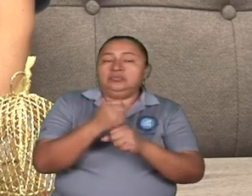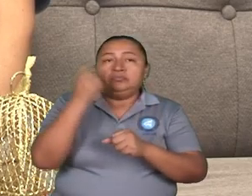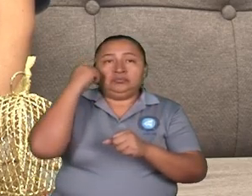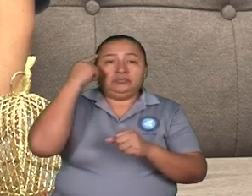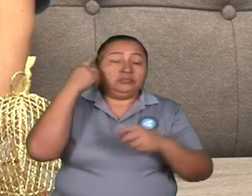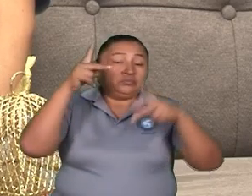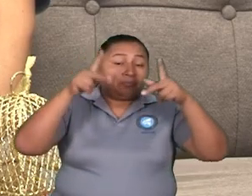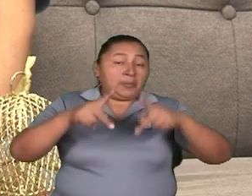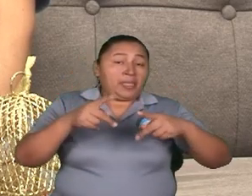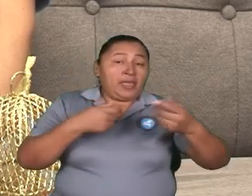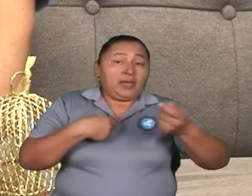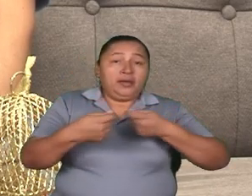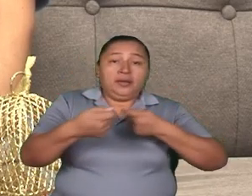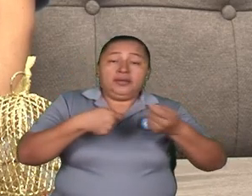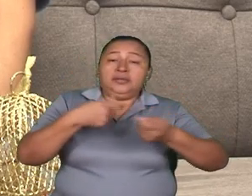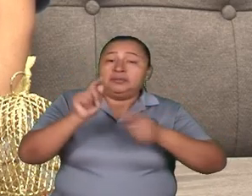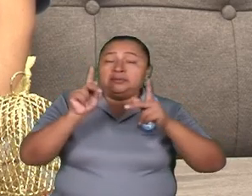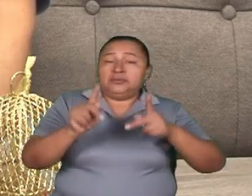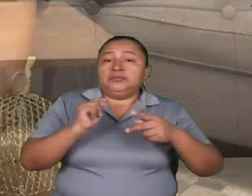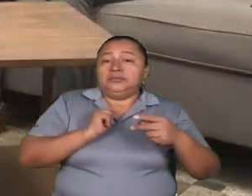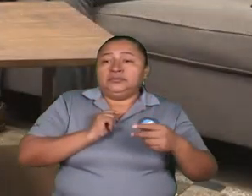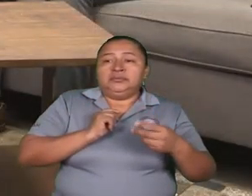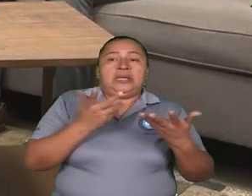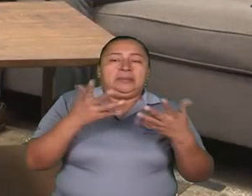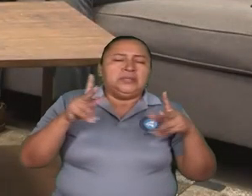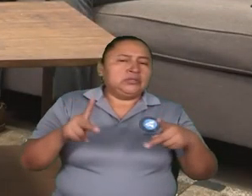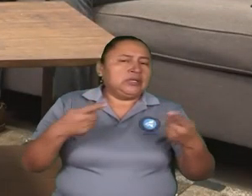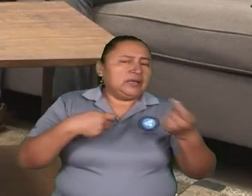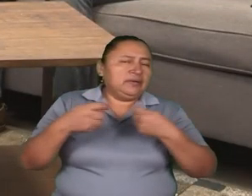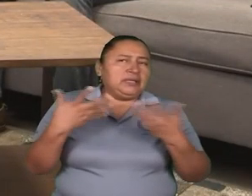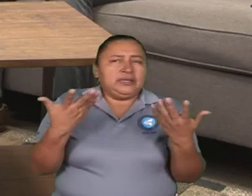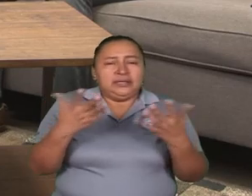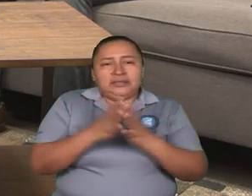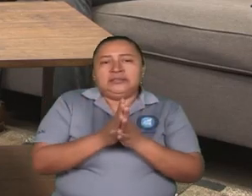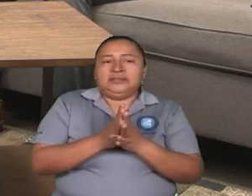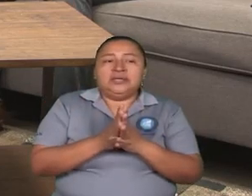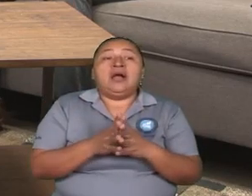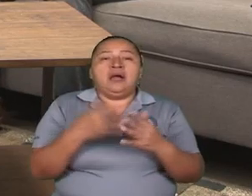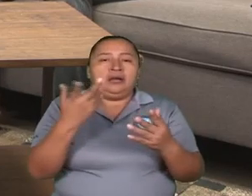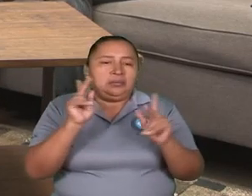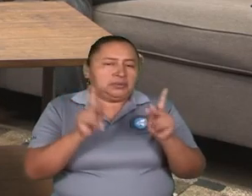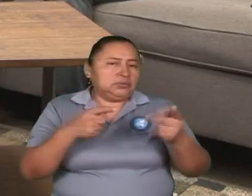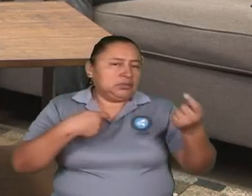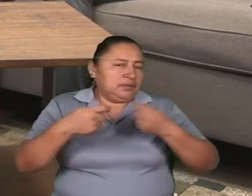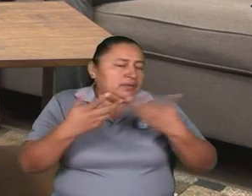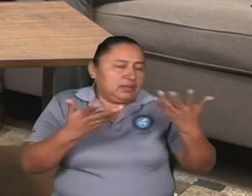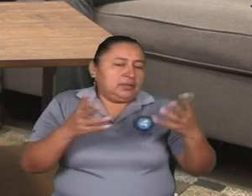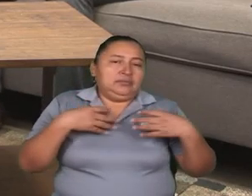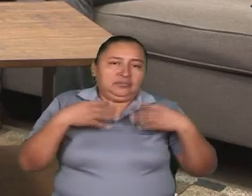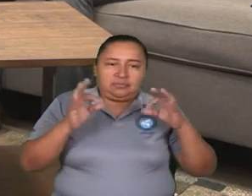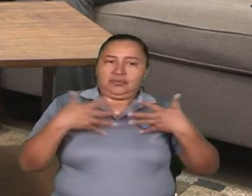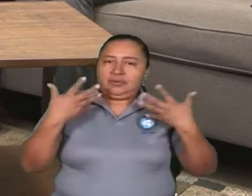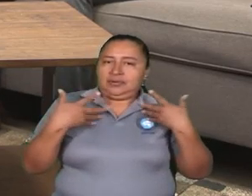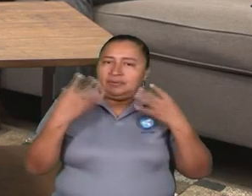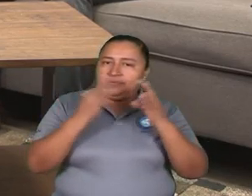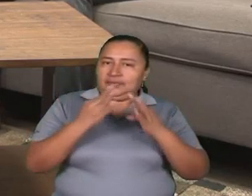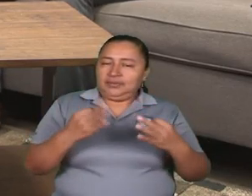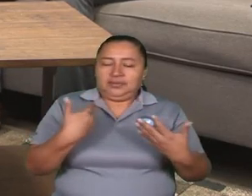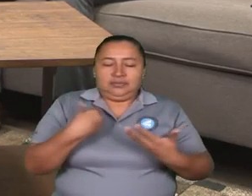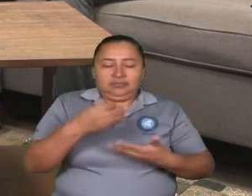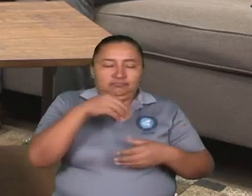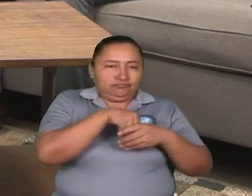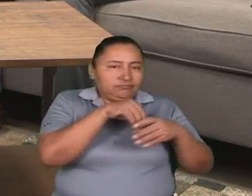está atendiendo y dándole esta oportunidad a las familias de cada uno de sus municipios. Bueno, y entonces, ¿y